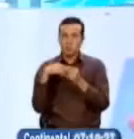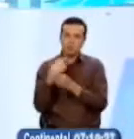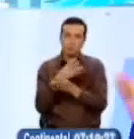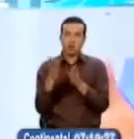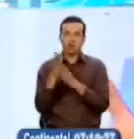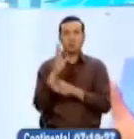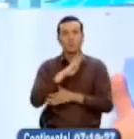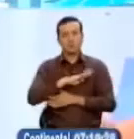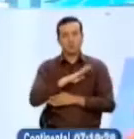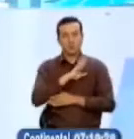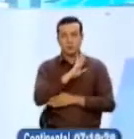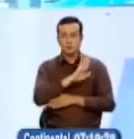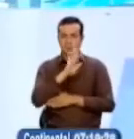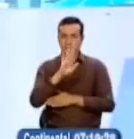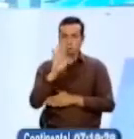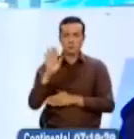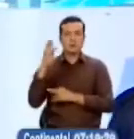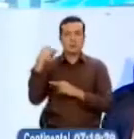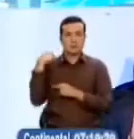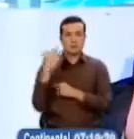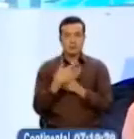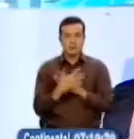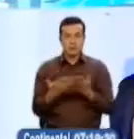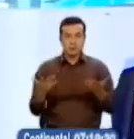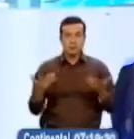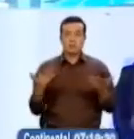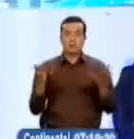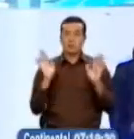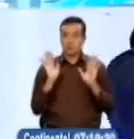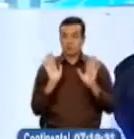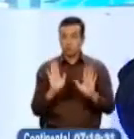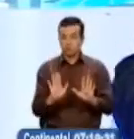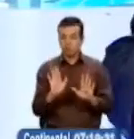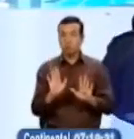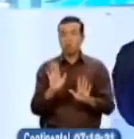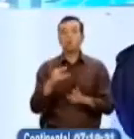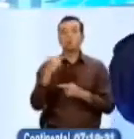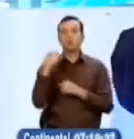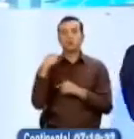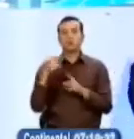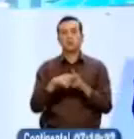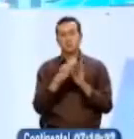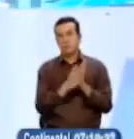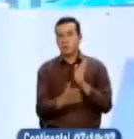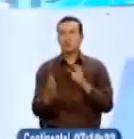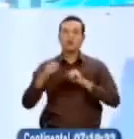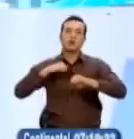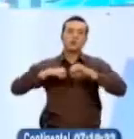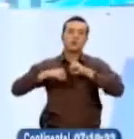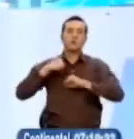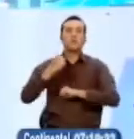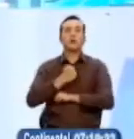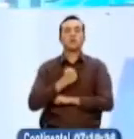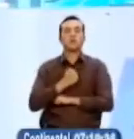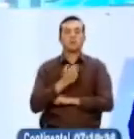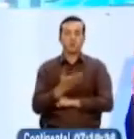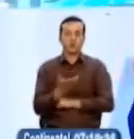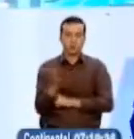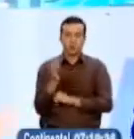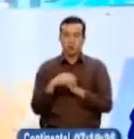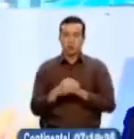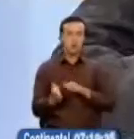los ghats de los gobiernos autónomos descentralizados que son aquellos que llevan a que tienen a cargo la ejecución la gestión del patrimonio